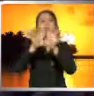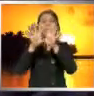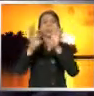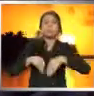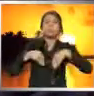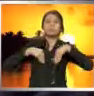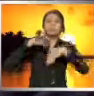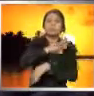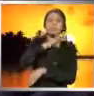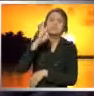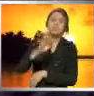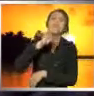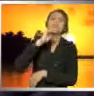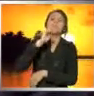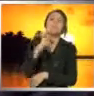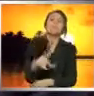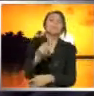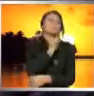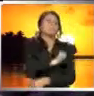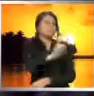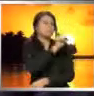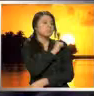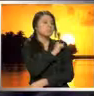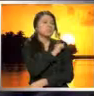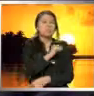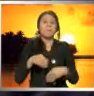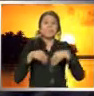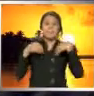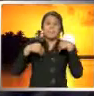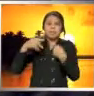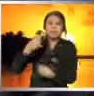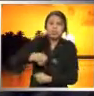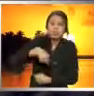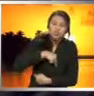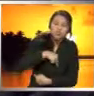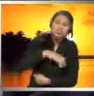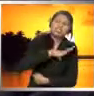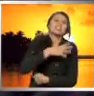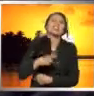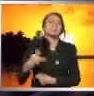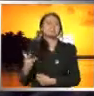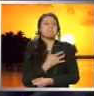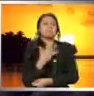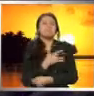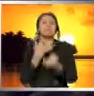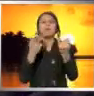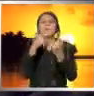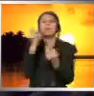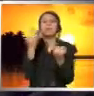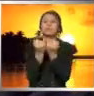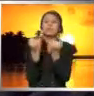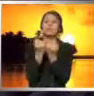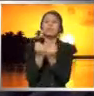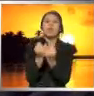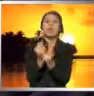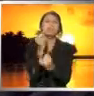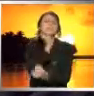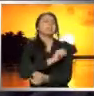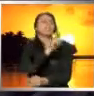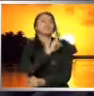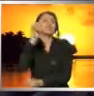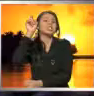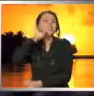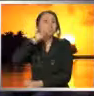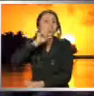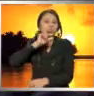vivir más sanamente nuestra vida en general, ¿no? Emocionalmente, pero también, por supuesto, nuestra salud sexual y reproductiva,